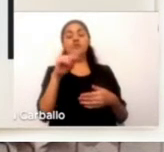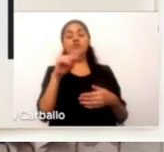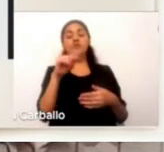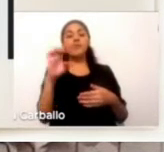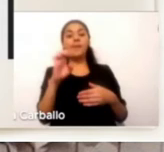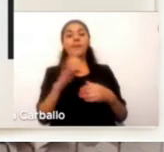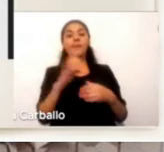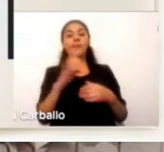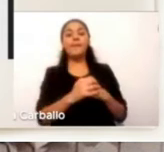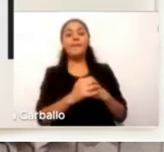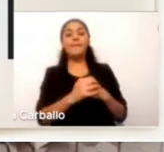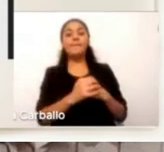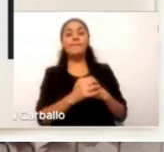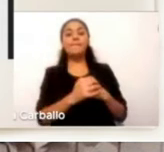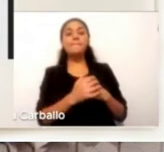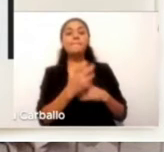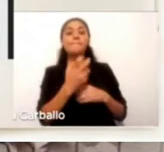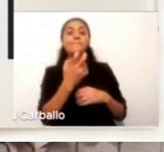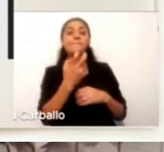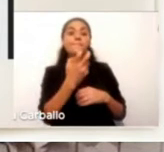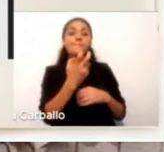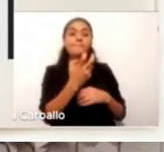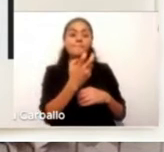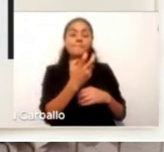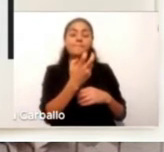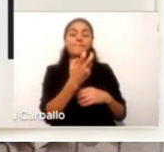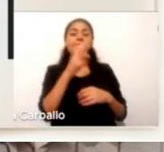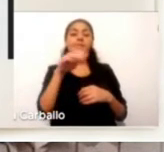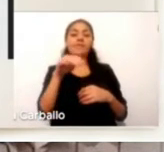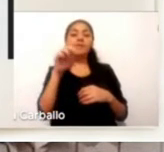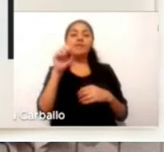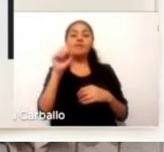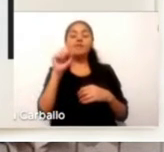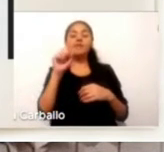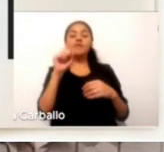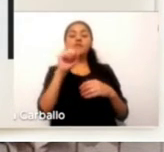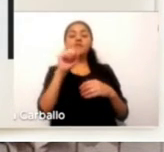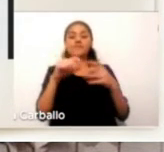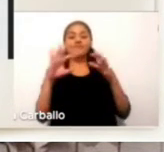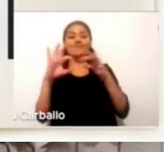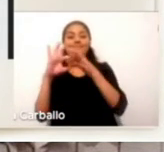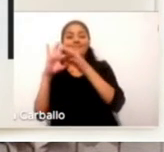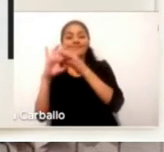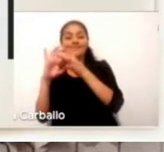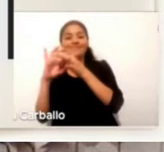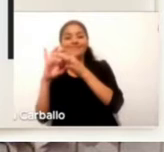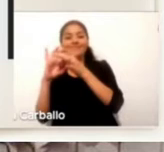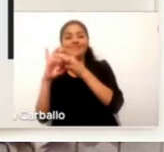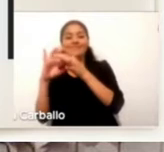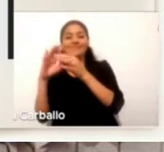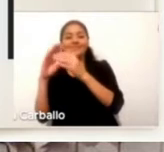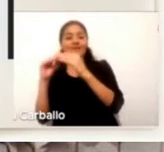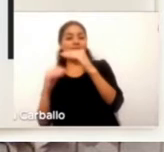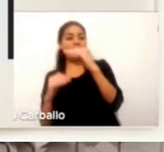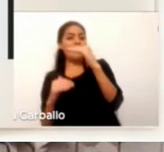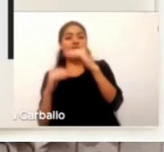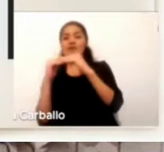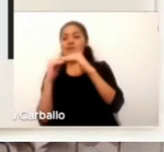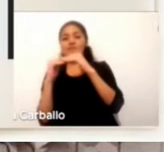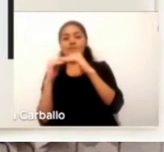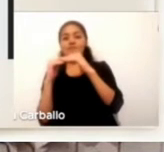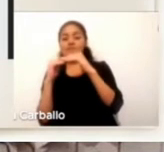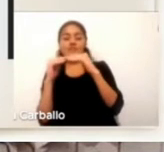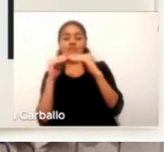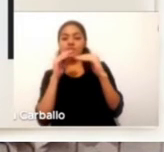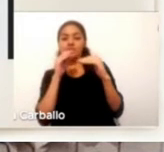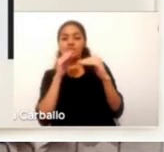la candidata a la gubernatura del estado postulada por la coalición Nos Une Chihuahua no rebasó el tope de gastos de campaña.